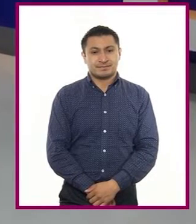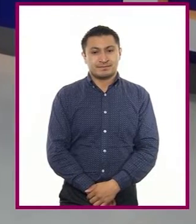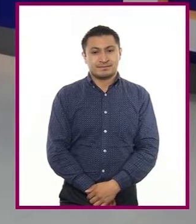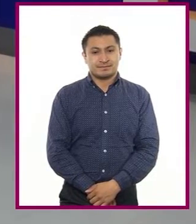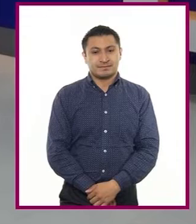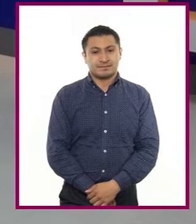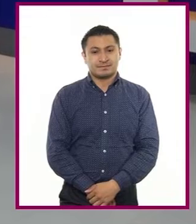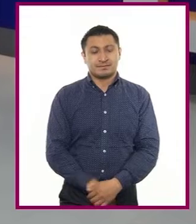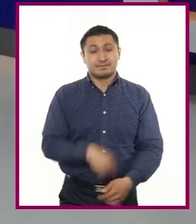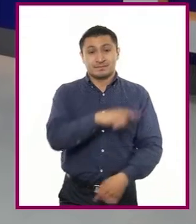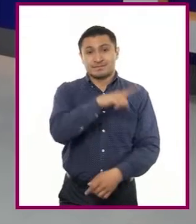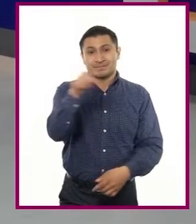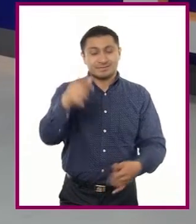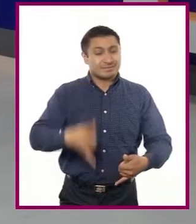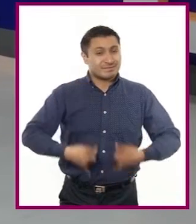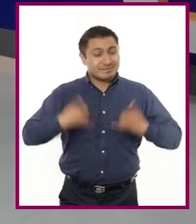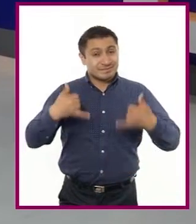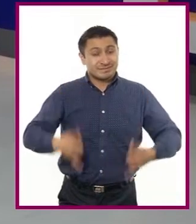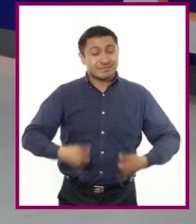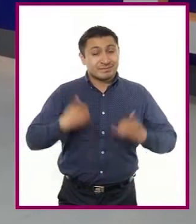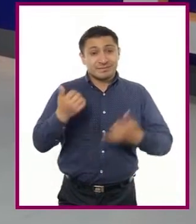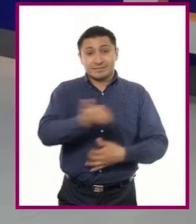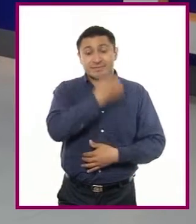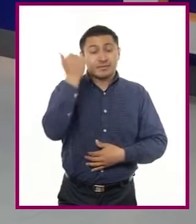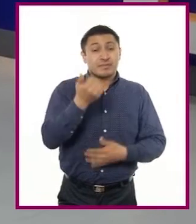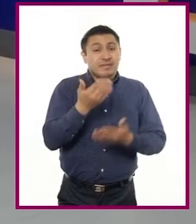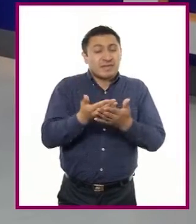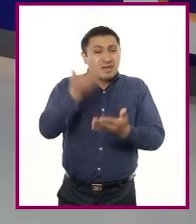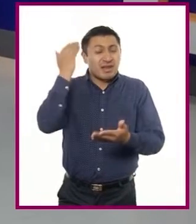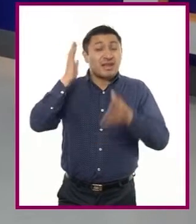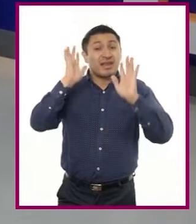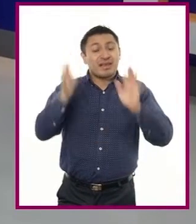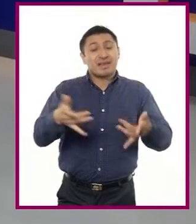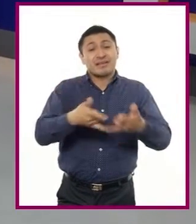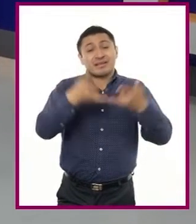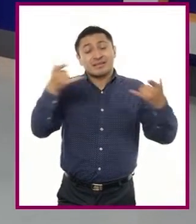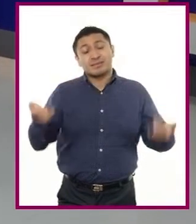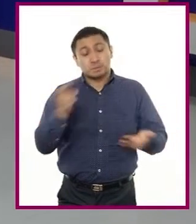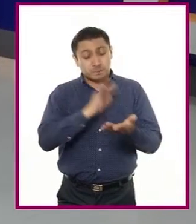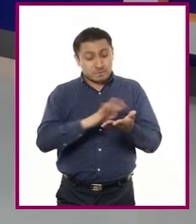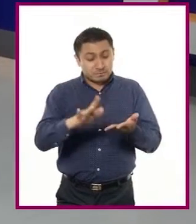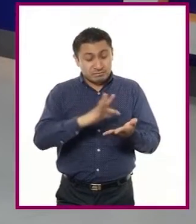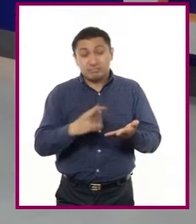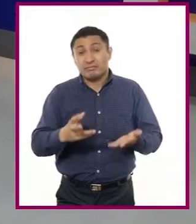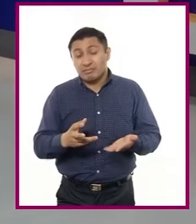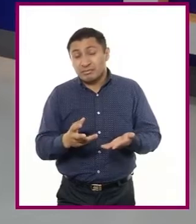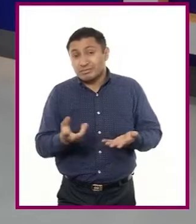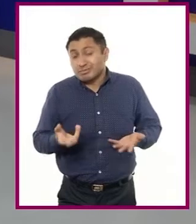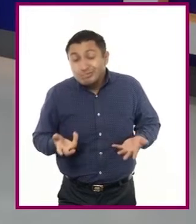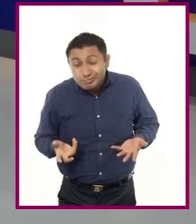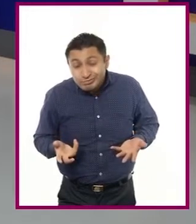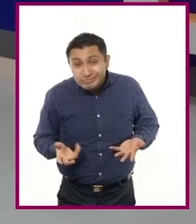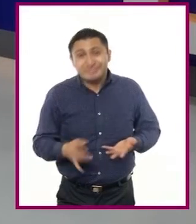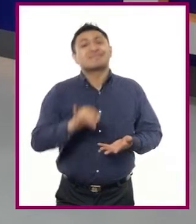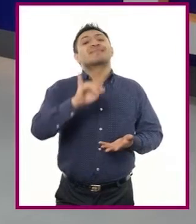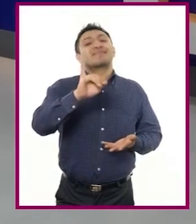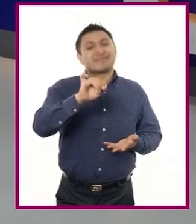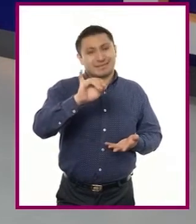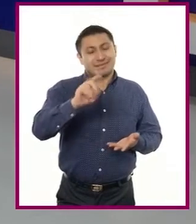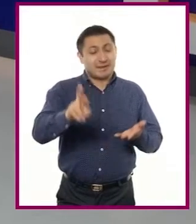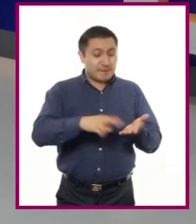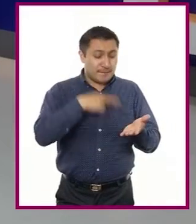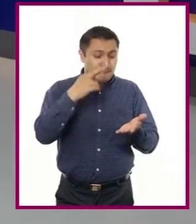Jóvenes estudiantes, ¿han leído historietas? Sí, esas revistas que tienen una serie